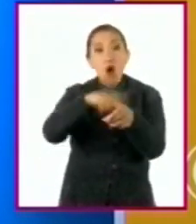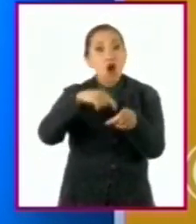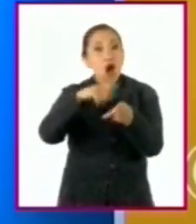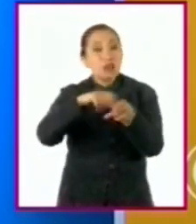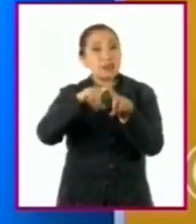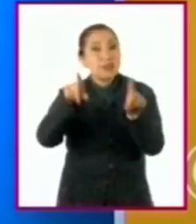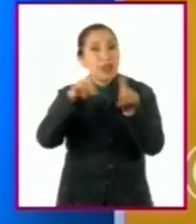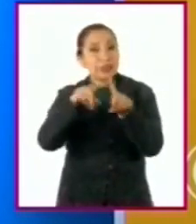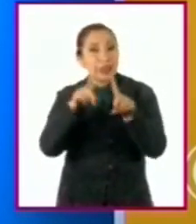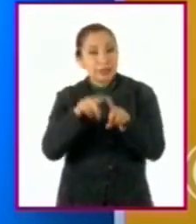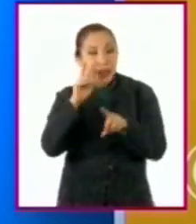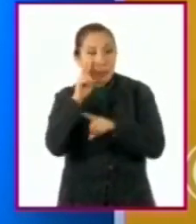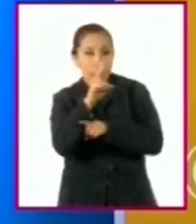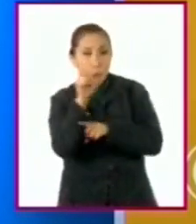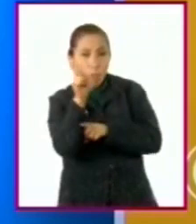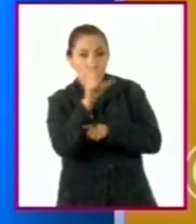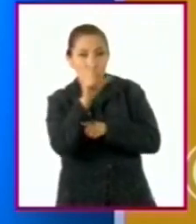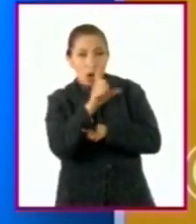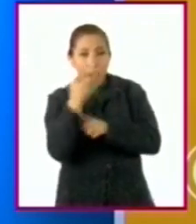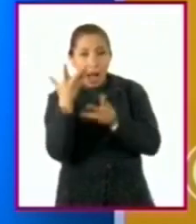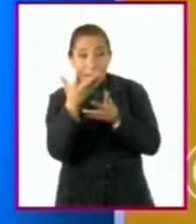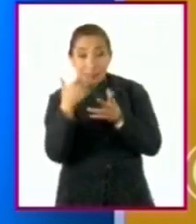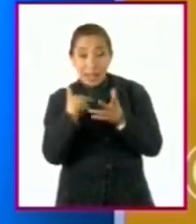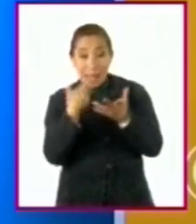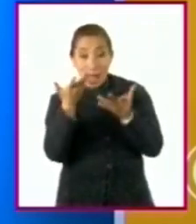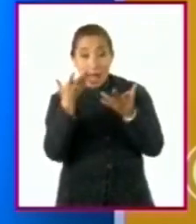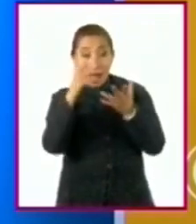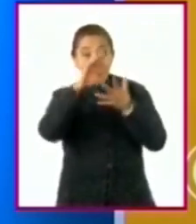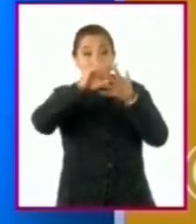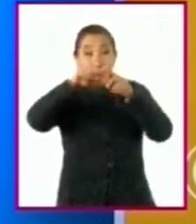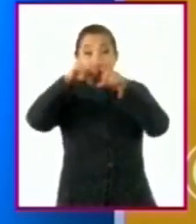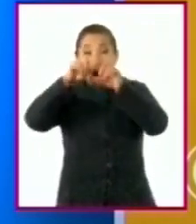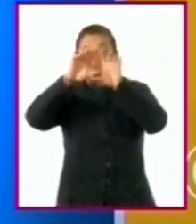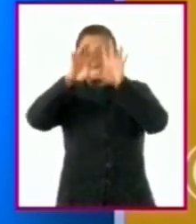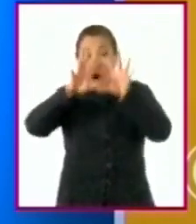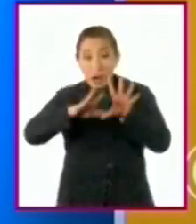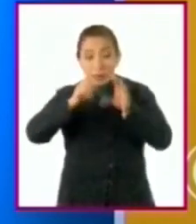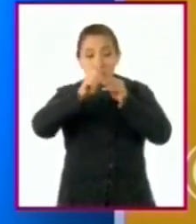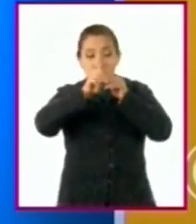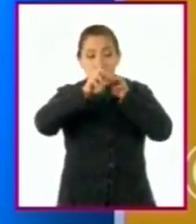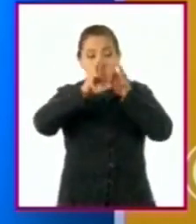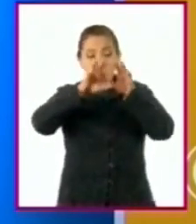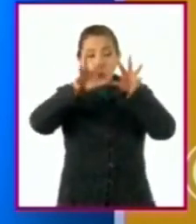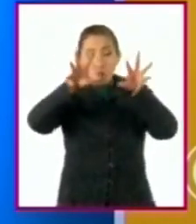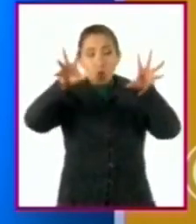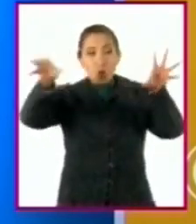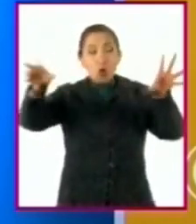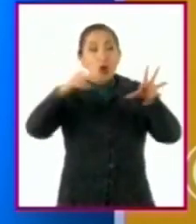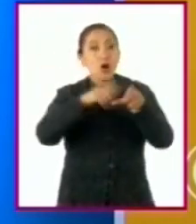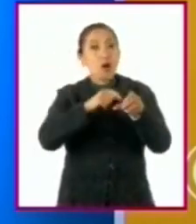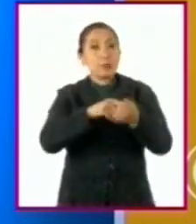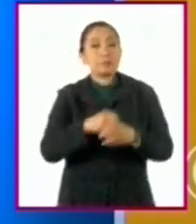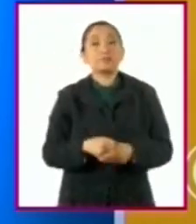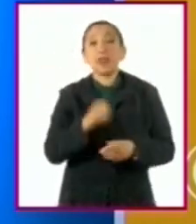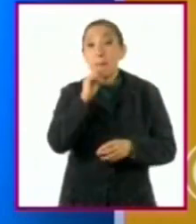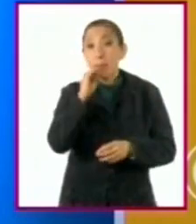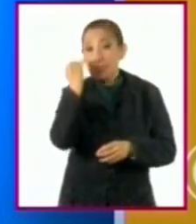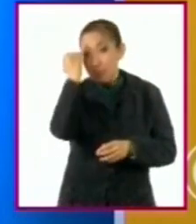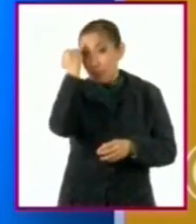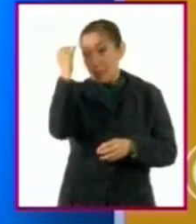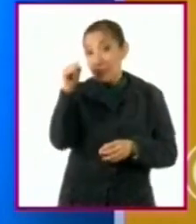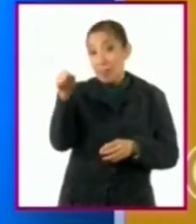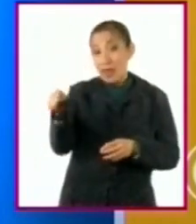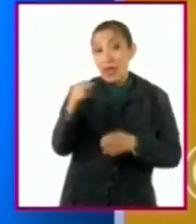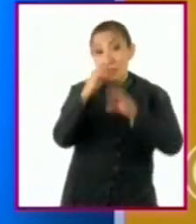al observar que cuando se hace pasar a través de un prisma, ésta se dispersa en sus componentes. También inventó